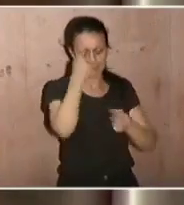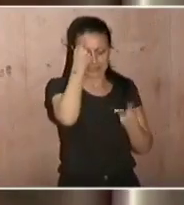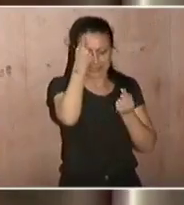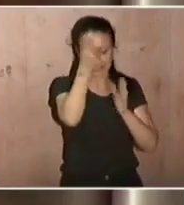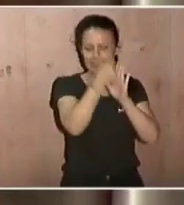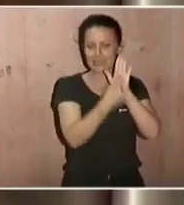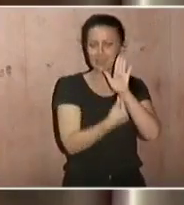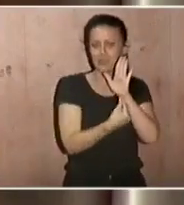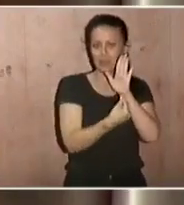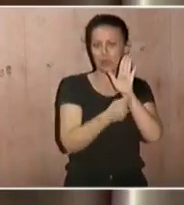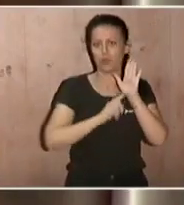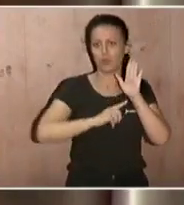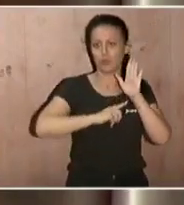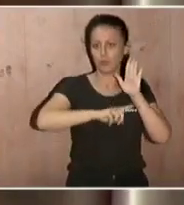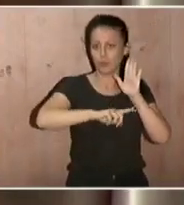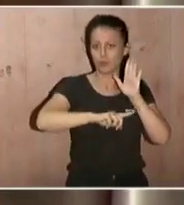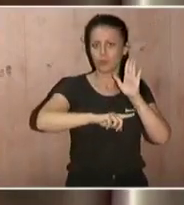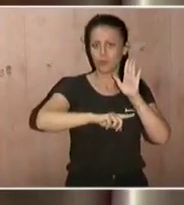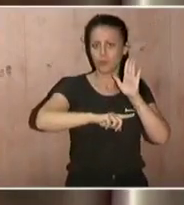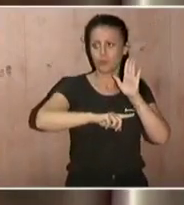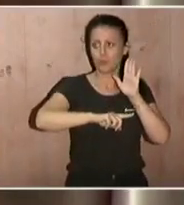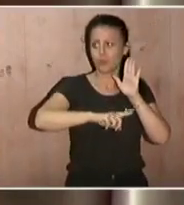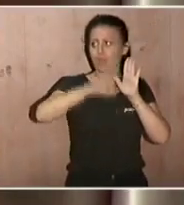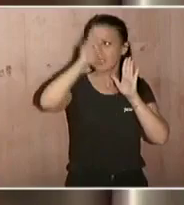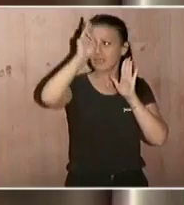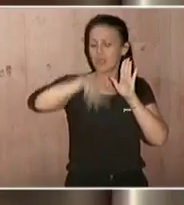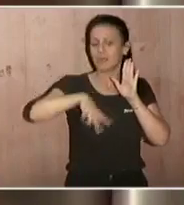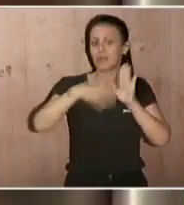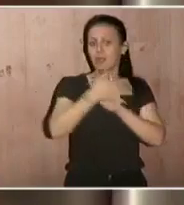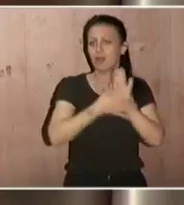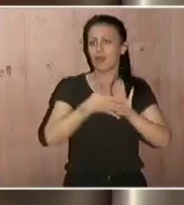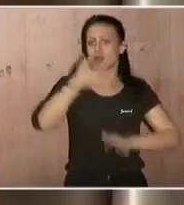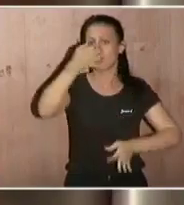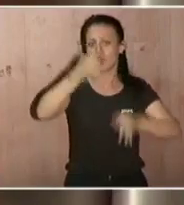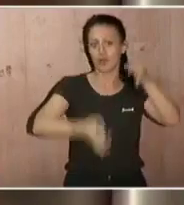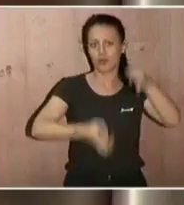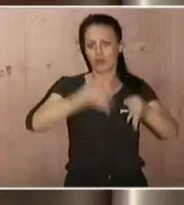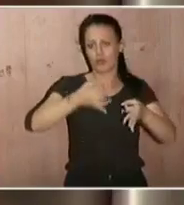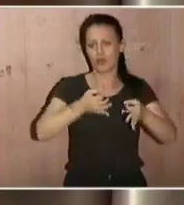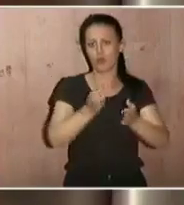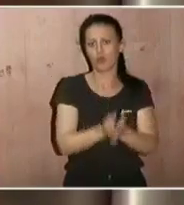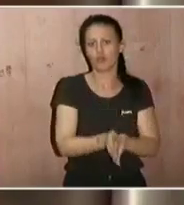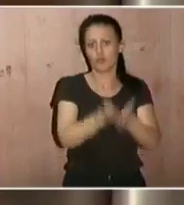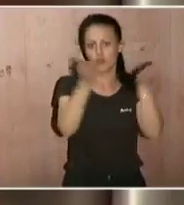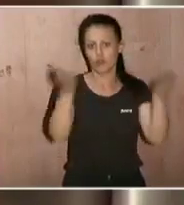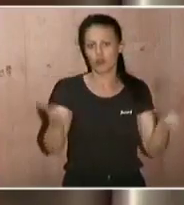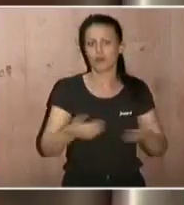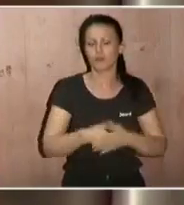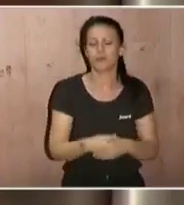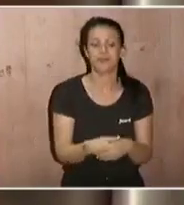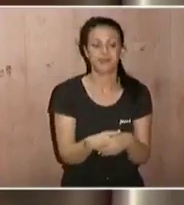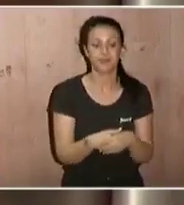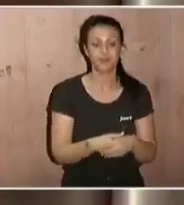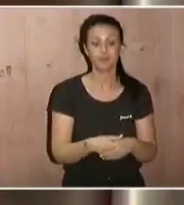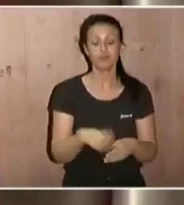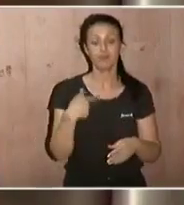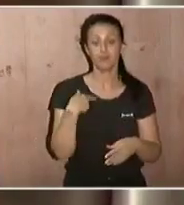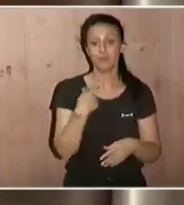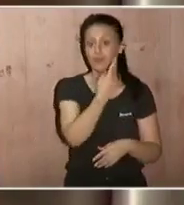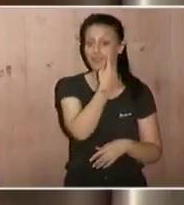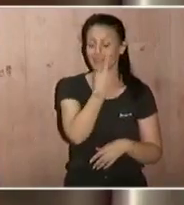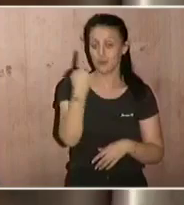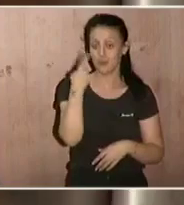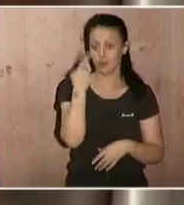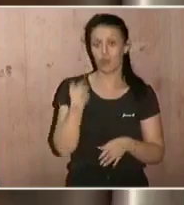por la doctrina y los pronunciamientos del Tribunal Constitucional. Testigo y partícipe